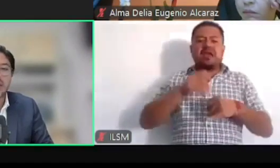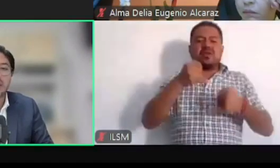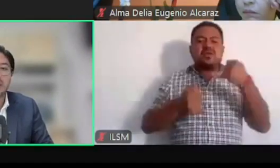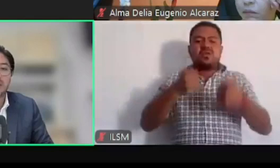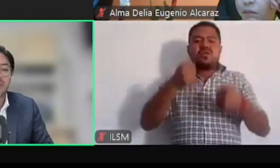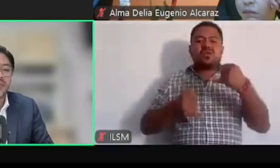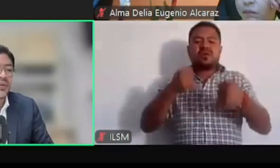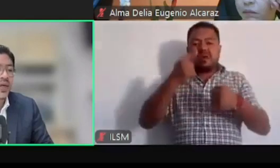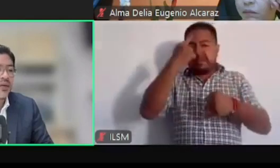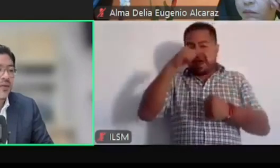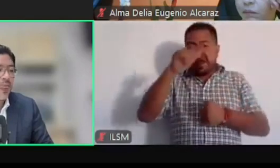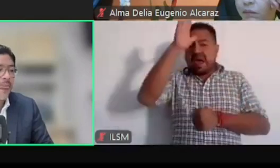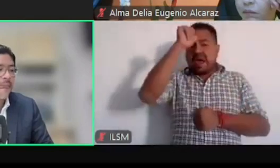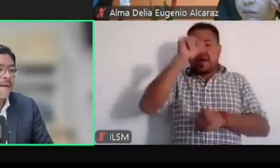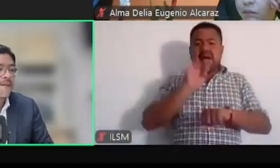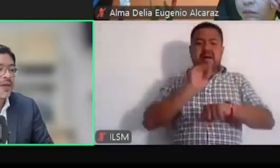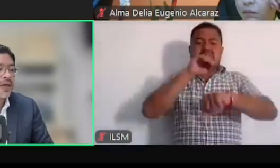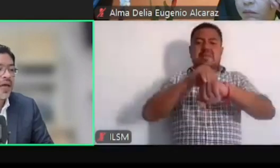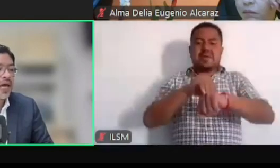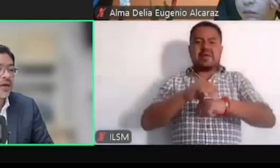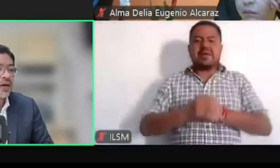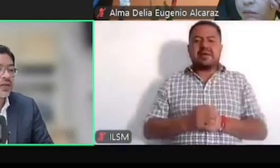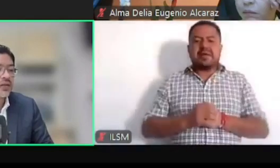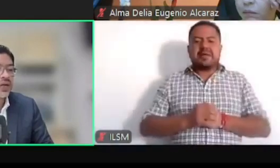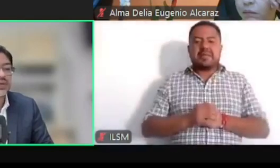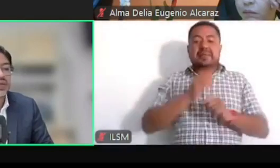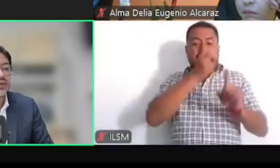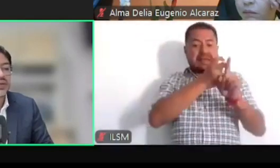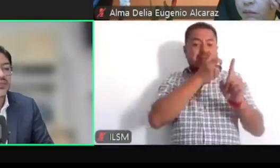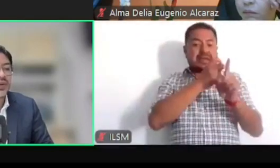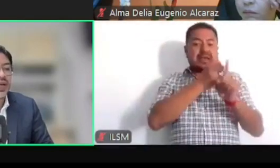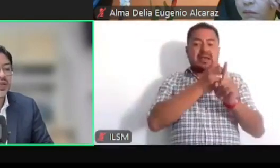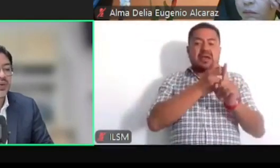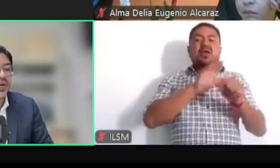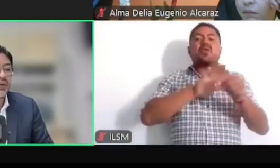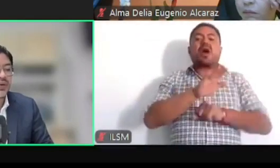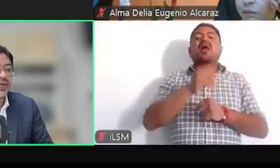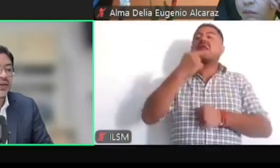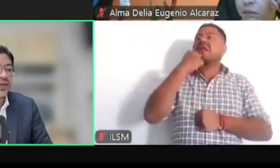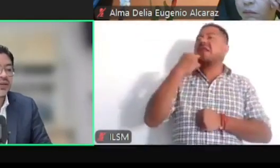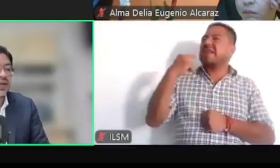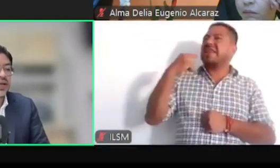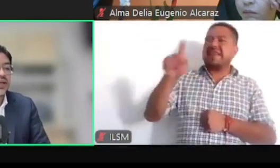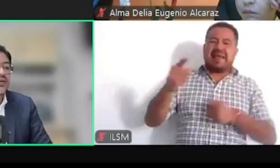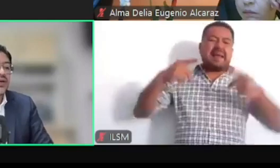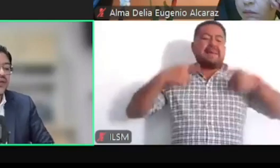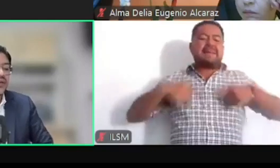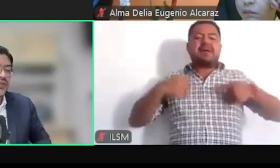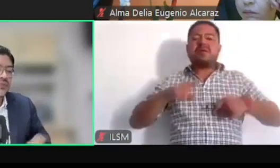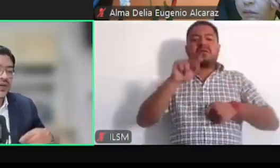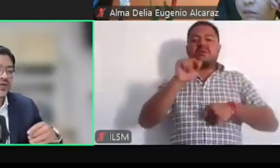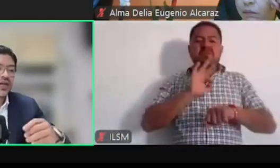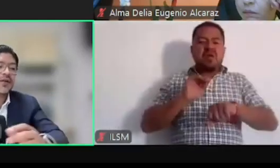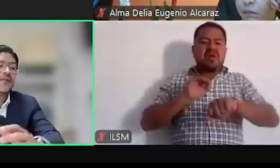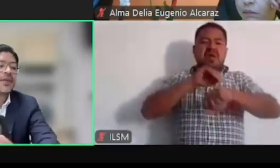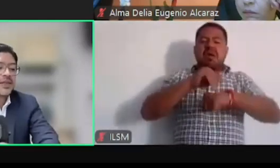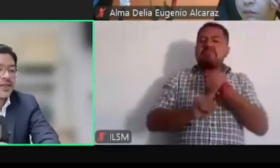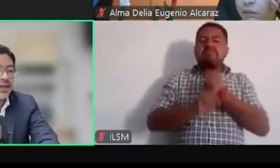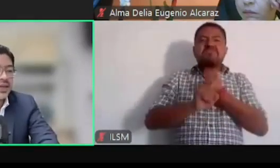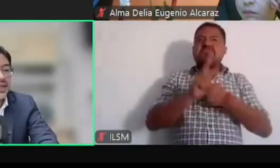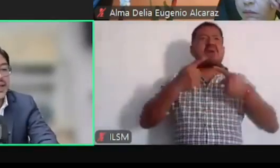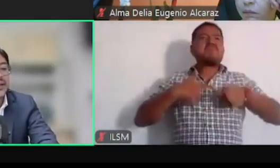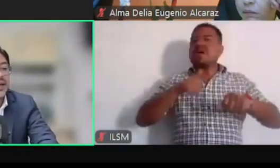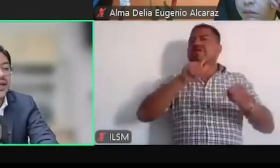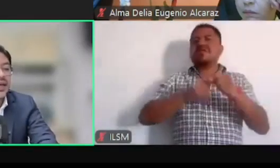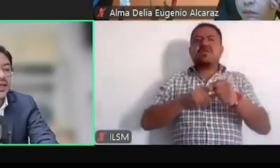controvertir el acuerdo impugnado ello en razón de que los actos impugnados por el enjuician no le generan una afectación personal